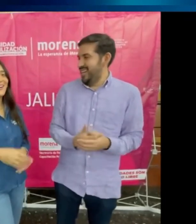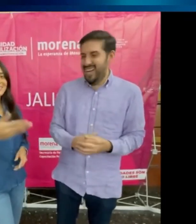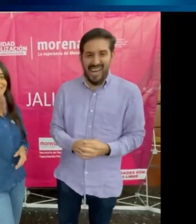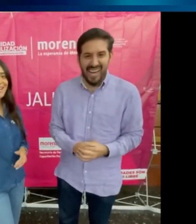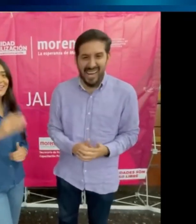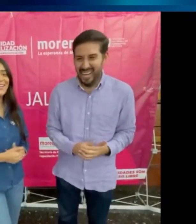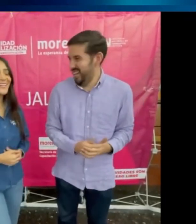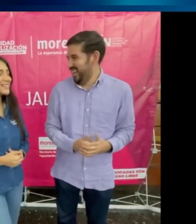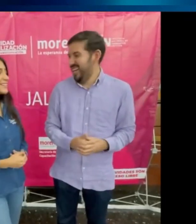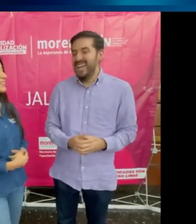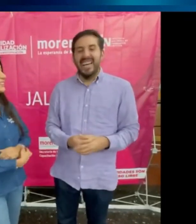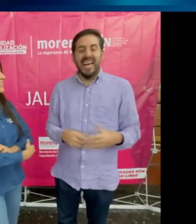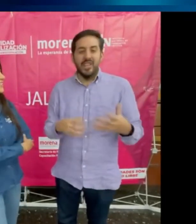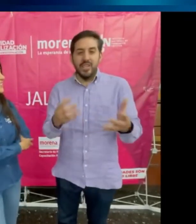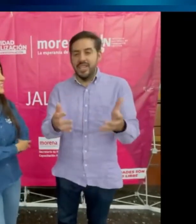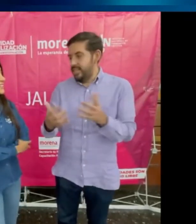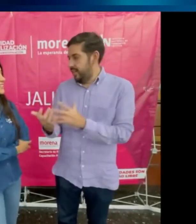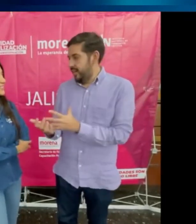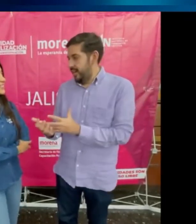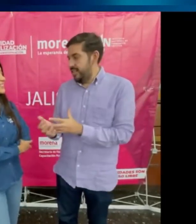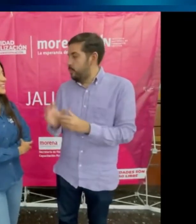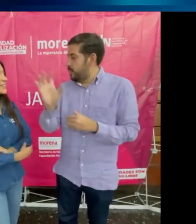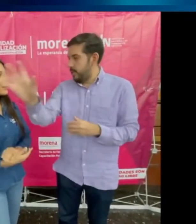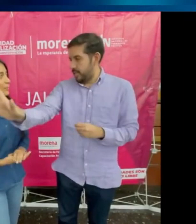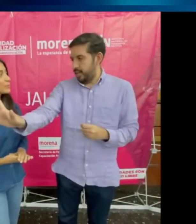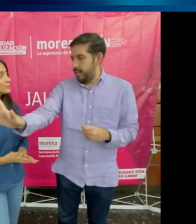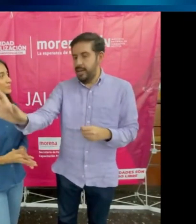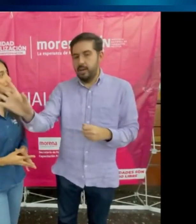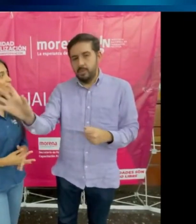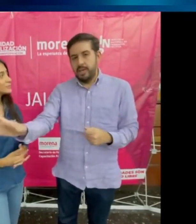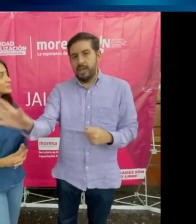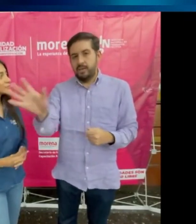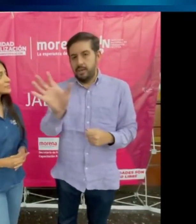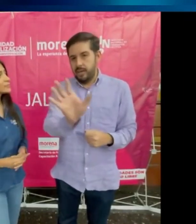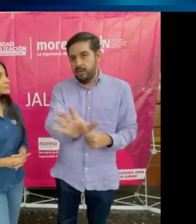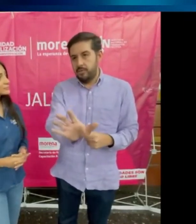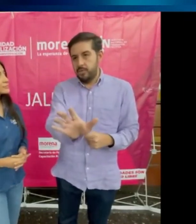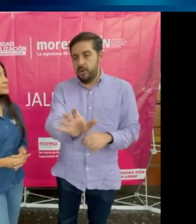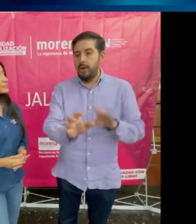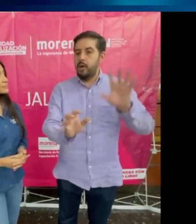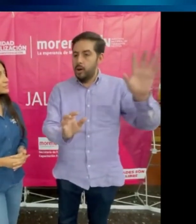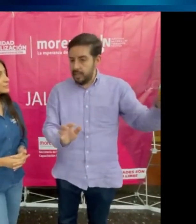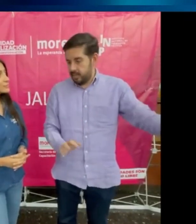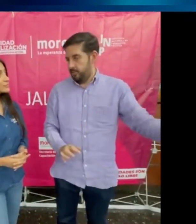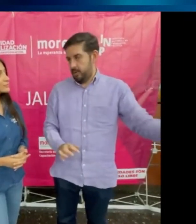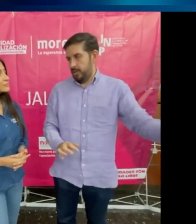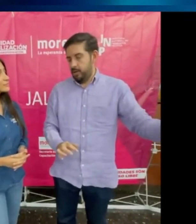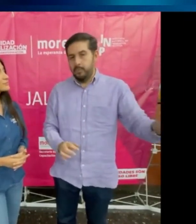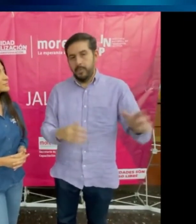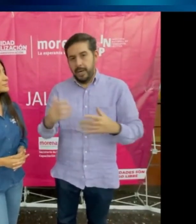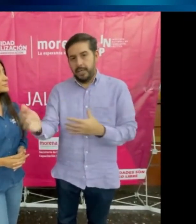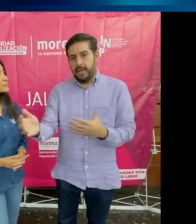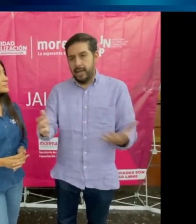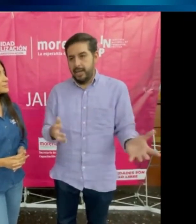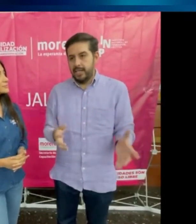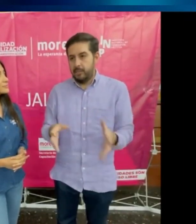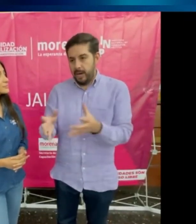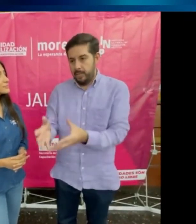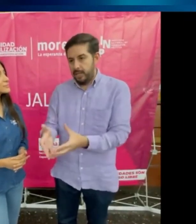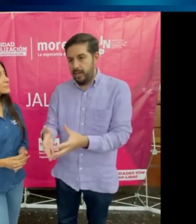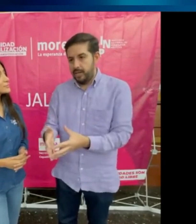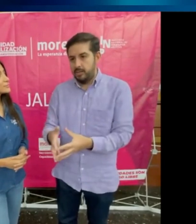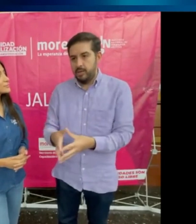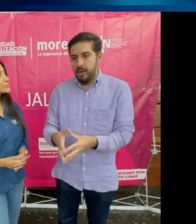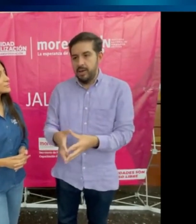diputado Adriana. Entonces decirte que es la misma estrategia de comunicación y de confusión con desinformación por parte de la